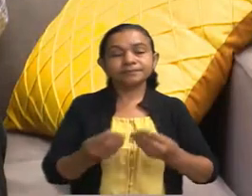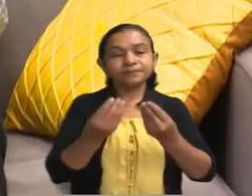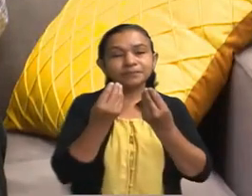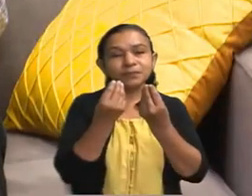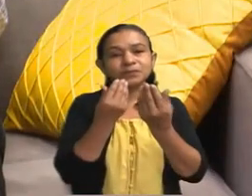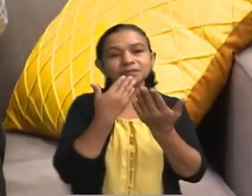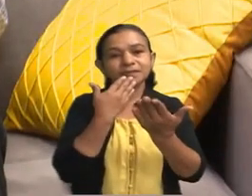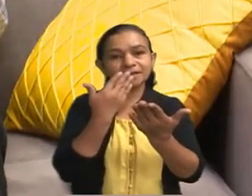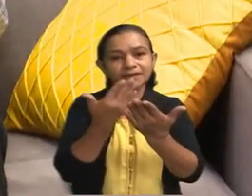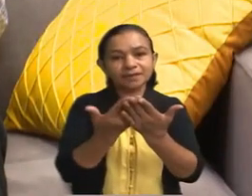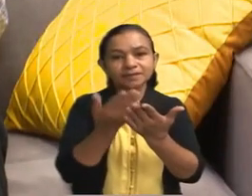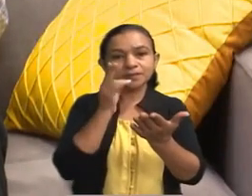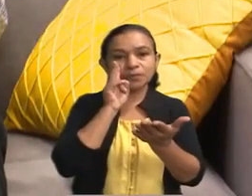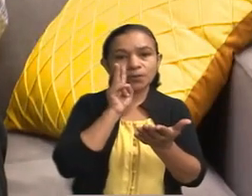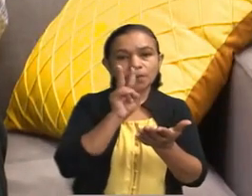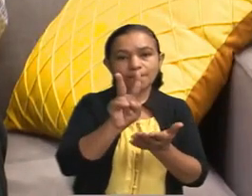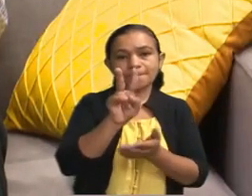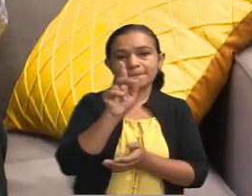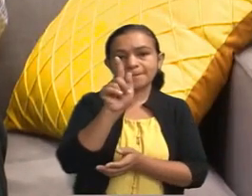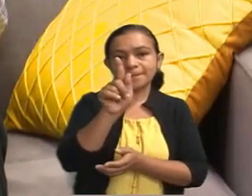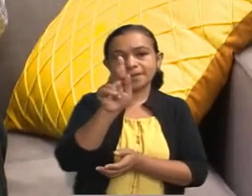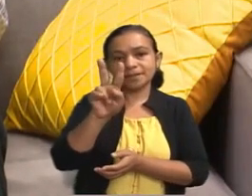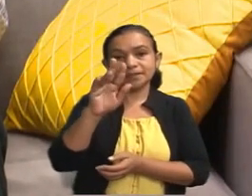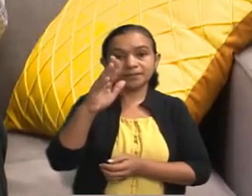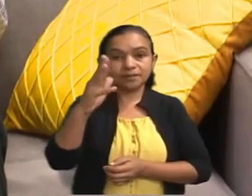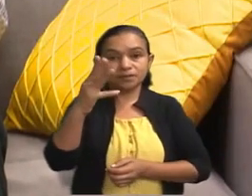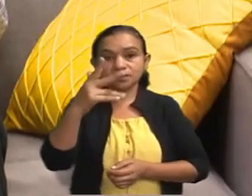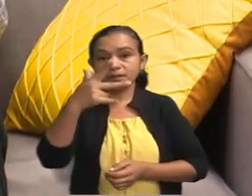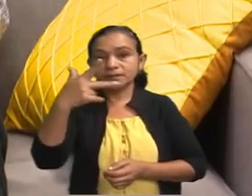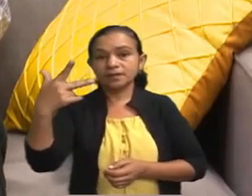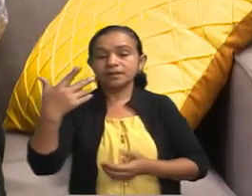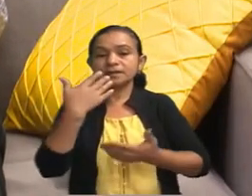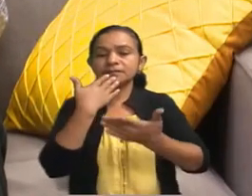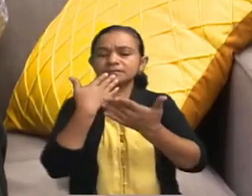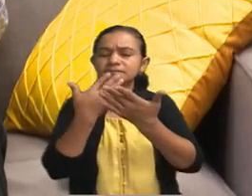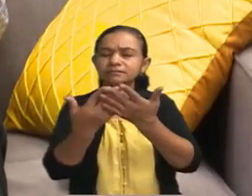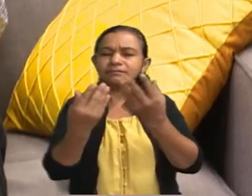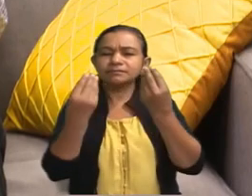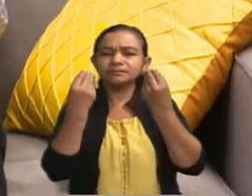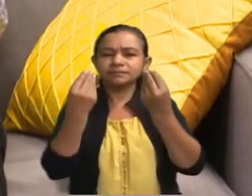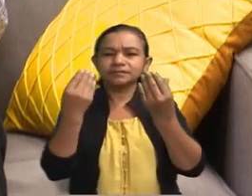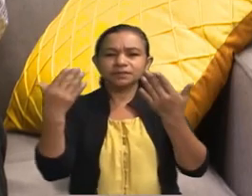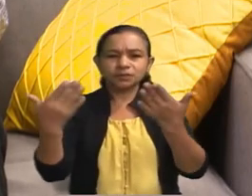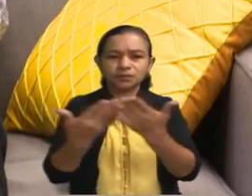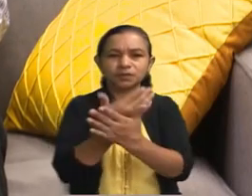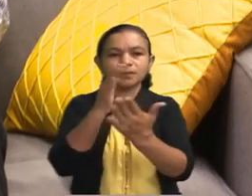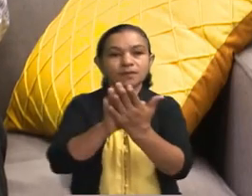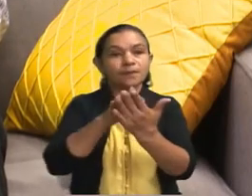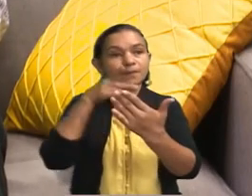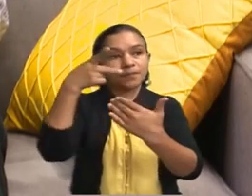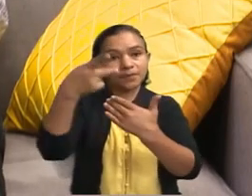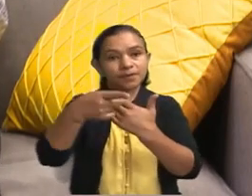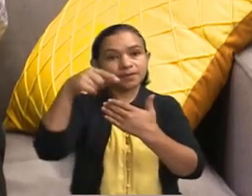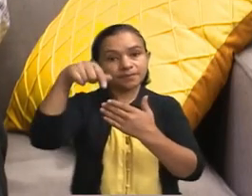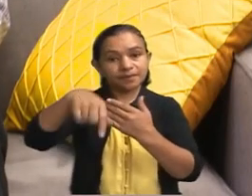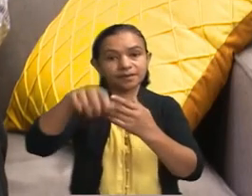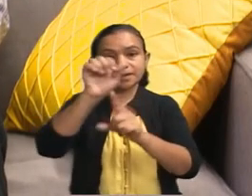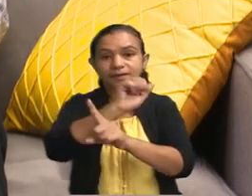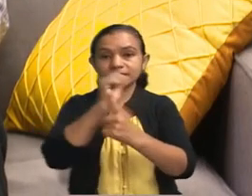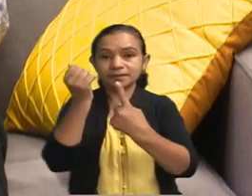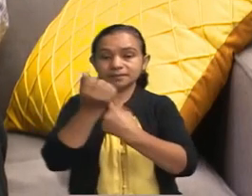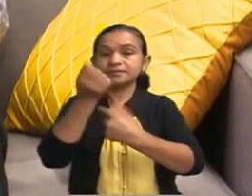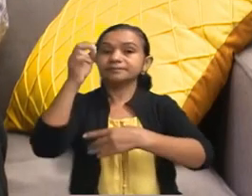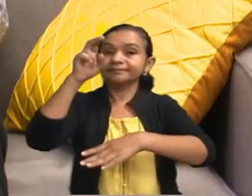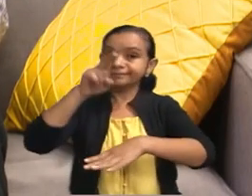muchísimas gracias por estar en sintonía de Canal Parlamentario. Muchísimas gracias por acompañarnos en una nueva edición de su programa Desde el Parlamento. En